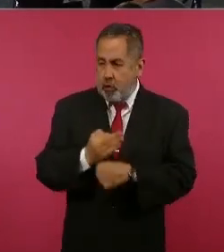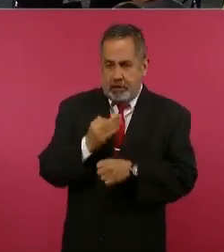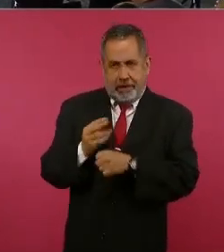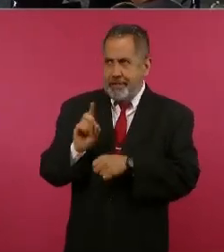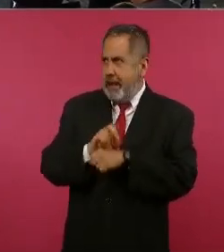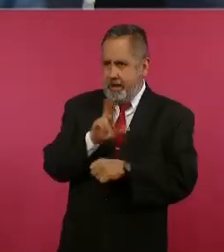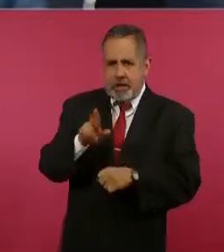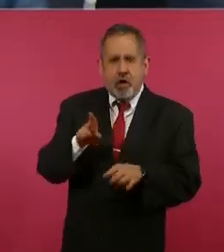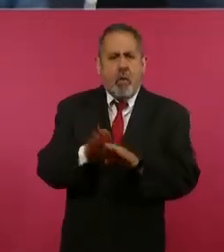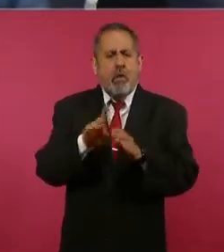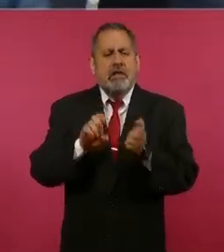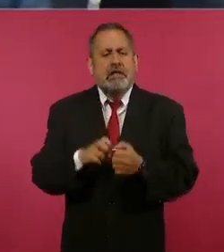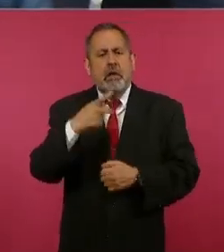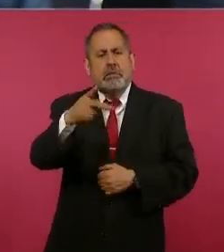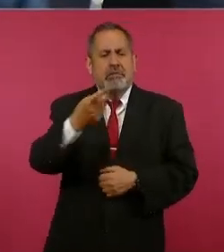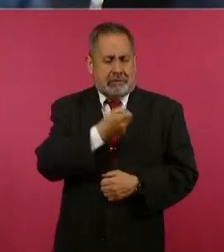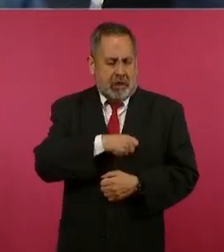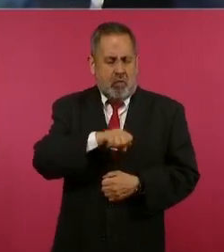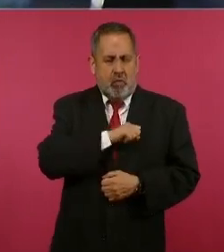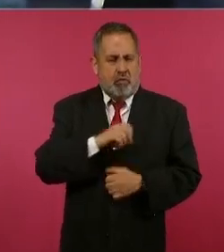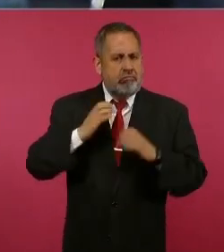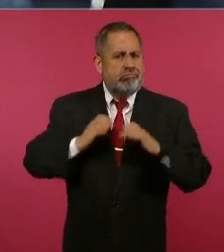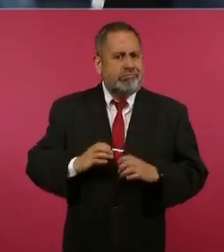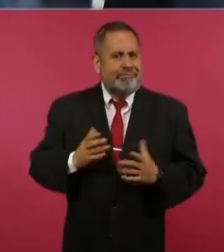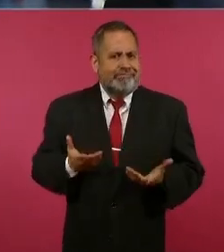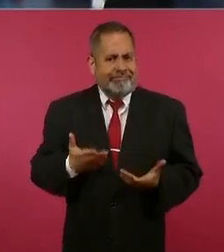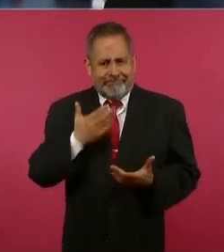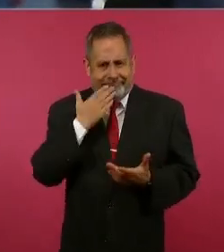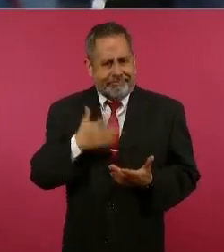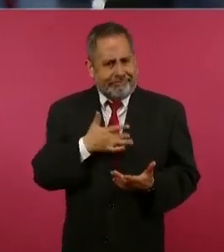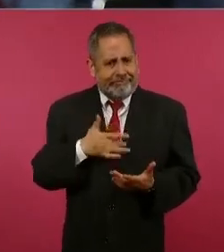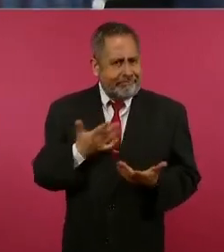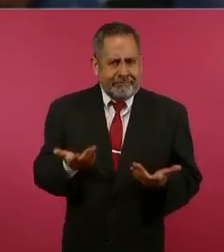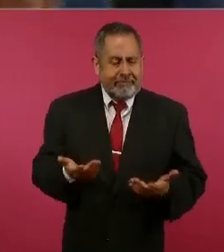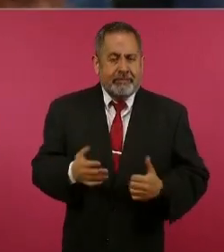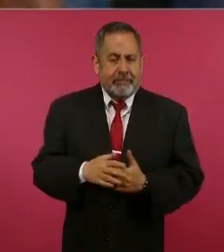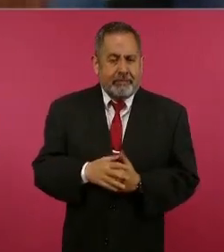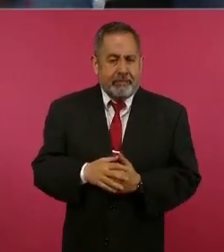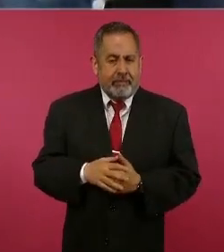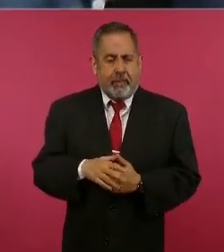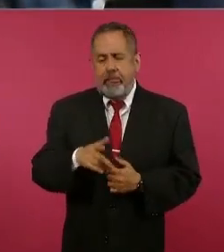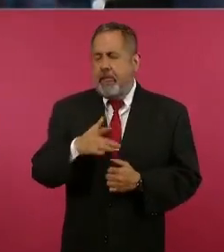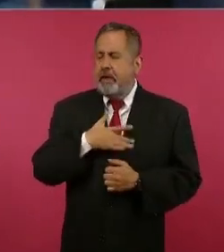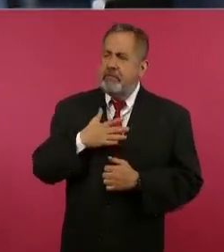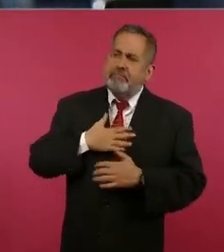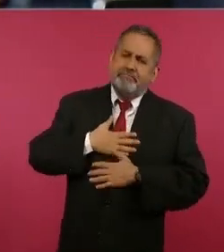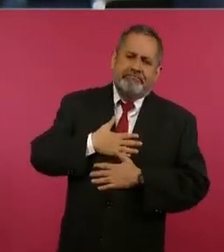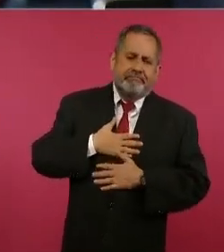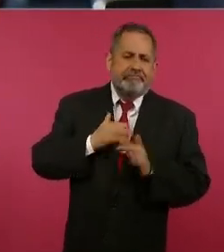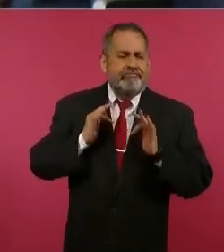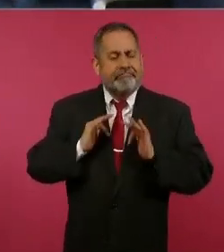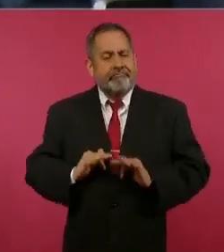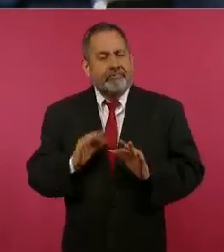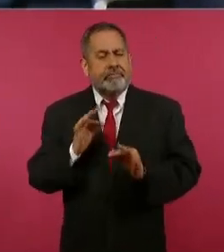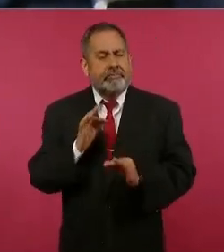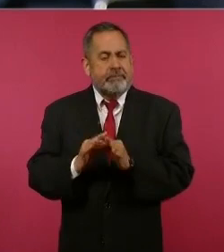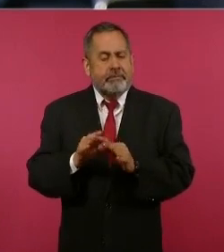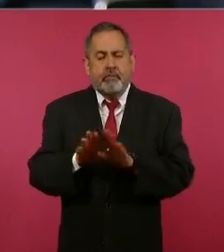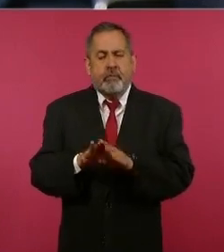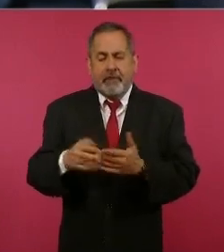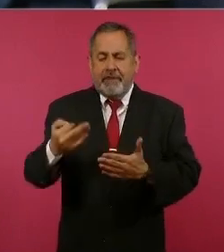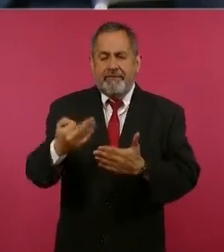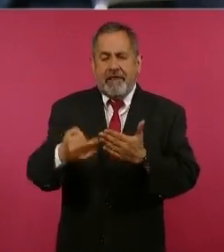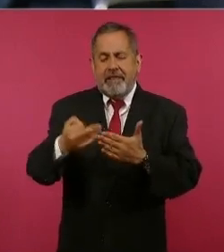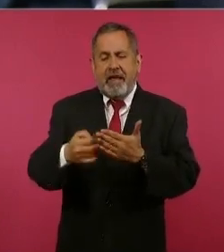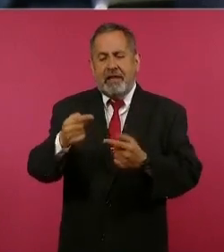salud. ¿Cómo va su estado de salud? ¿Qué es lo que mayores satisfacciones le han dejado? ¿Y qué le